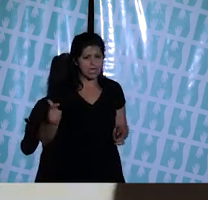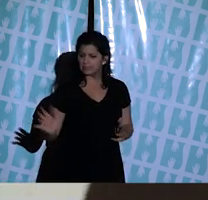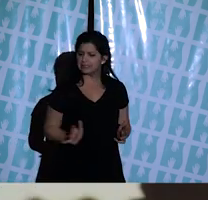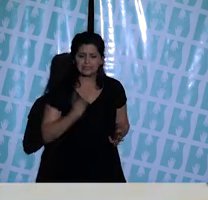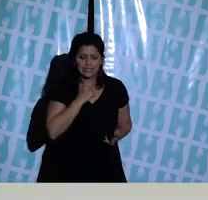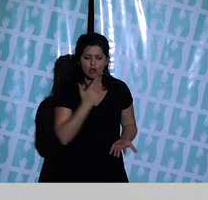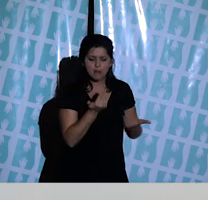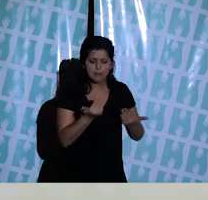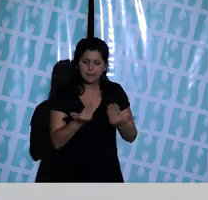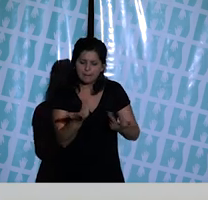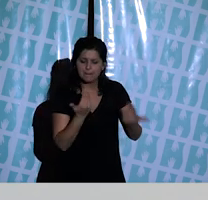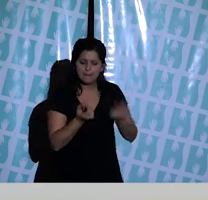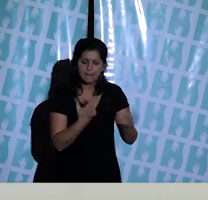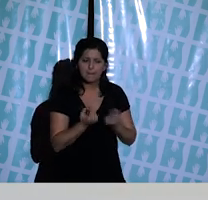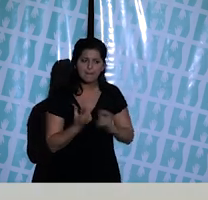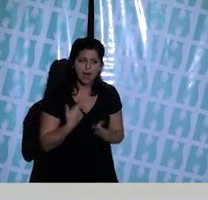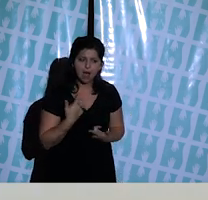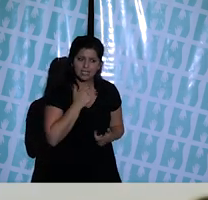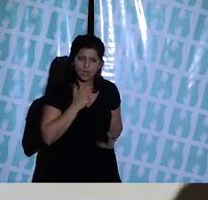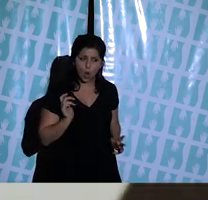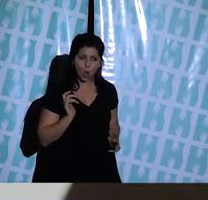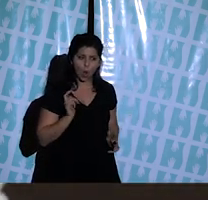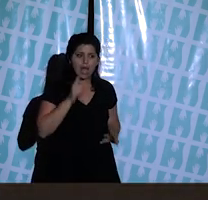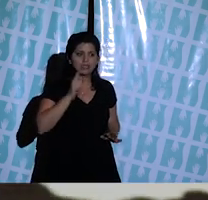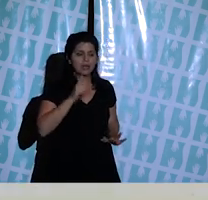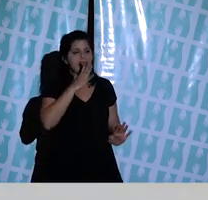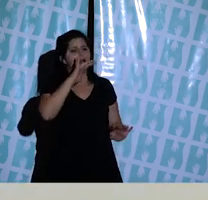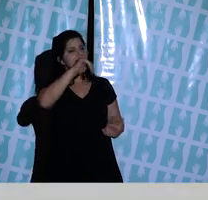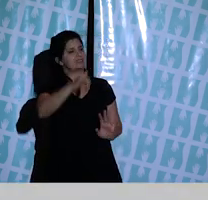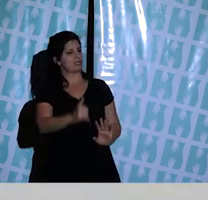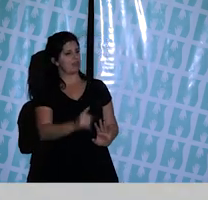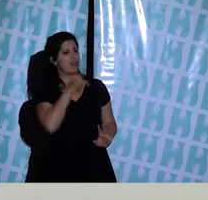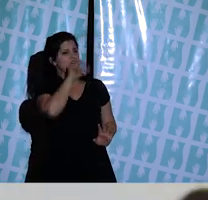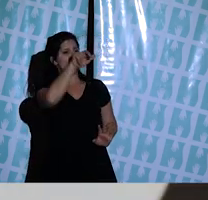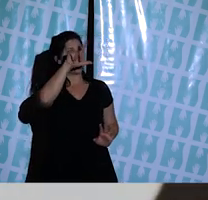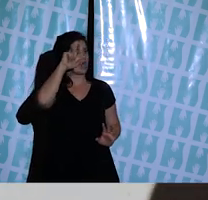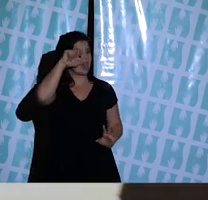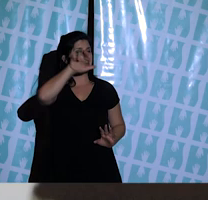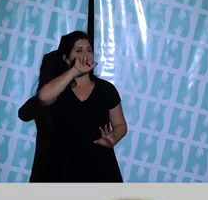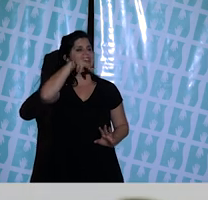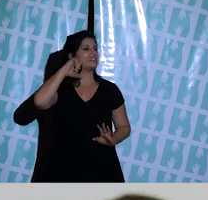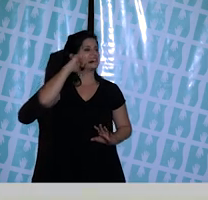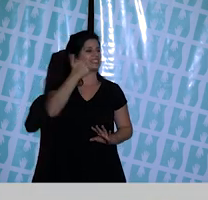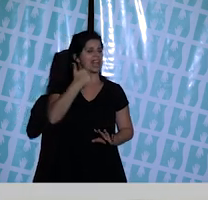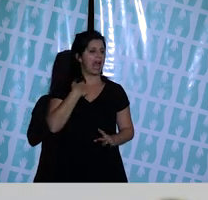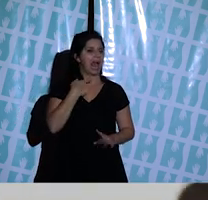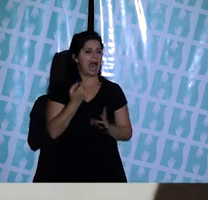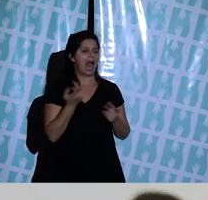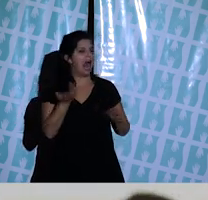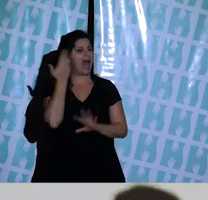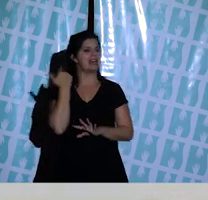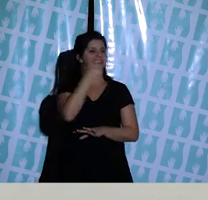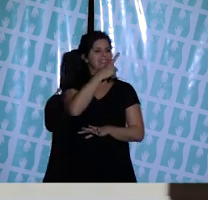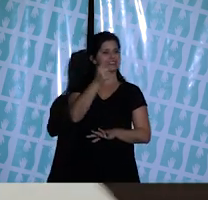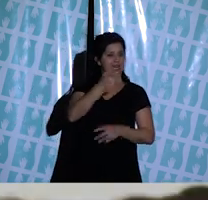¿no? Y la tolerancia, que es, necesito consumir más para tener el mismo efecto. Antes gastaba 100 y